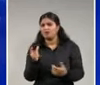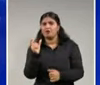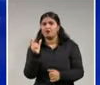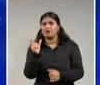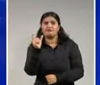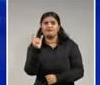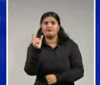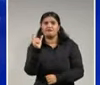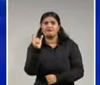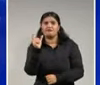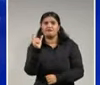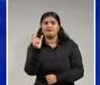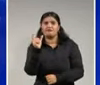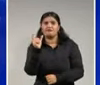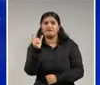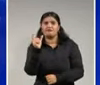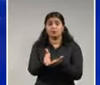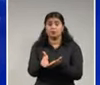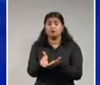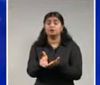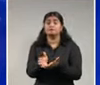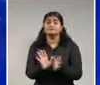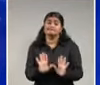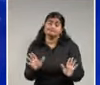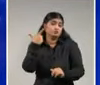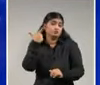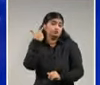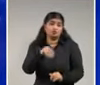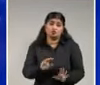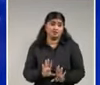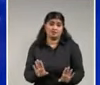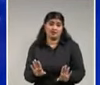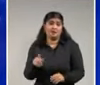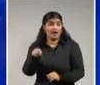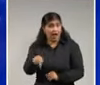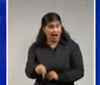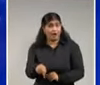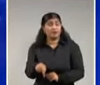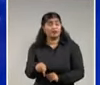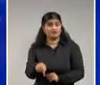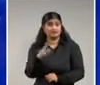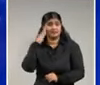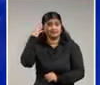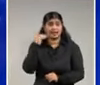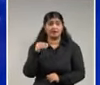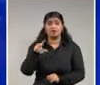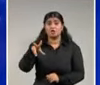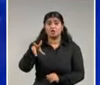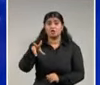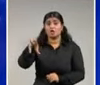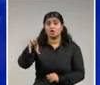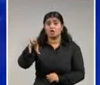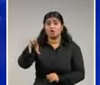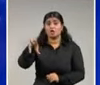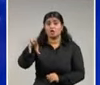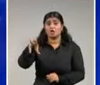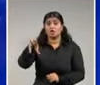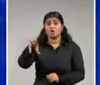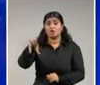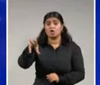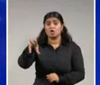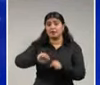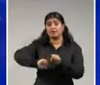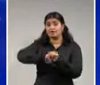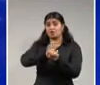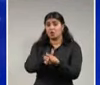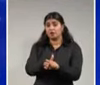la vacuna no evita que te puedas contagiar. Y más ahora que hay todos esos ruidos con las nuevas variantes y demás. Pero